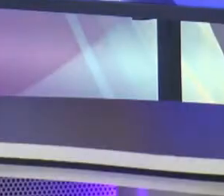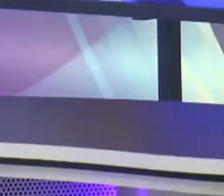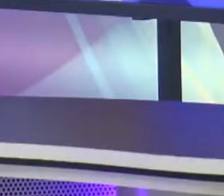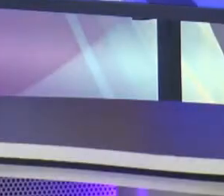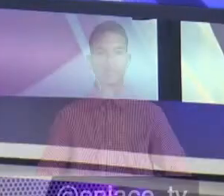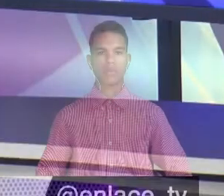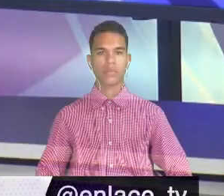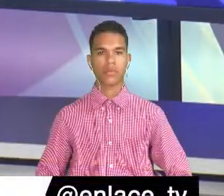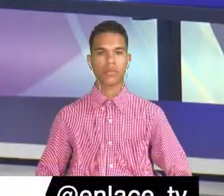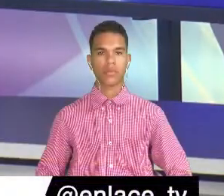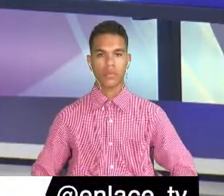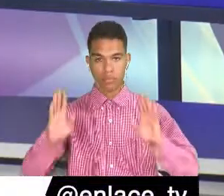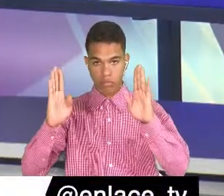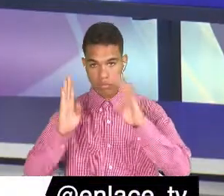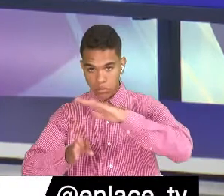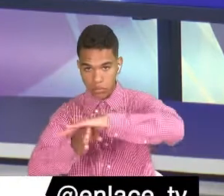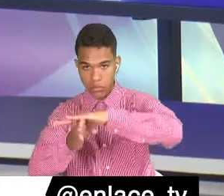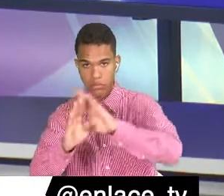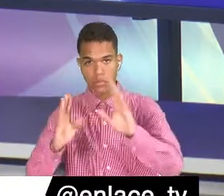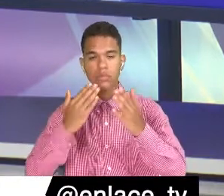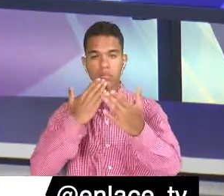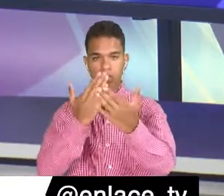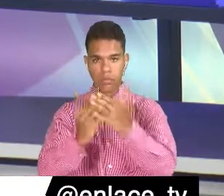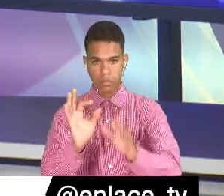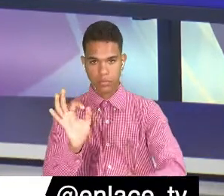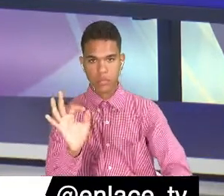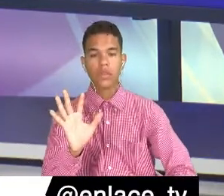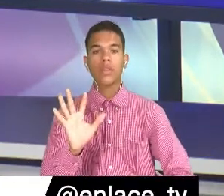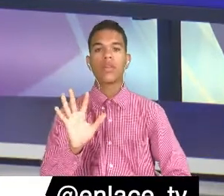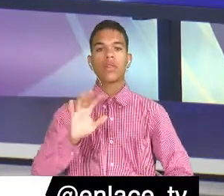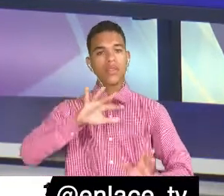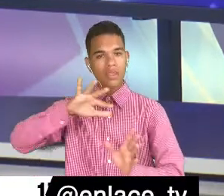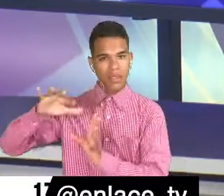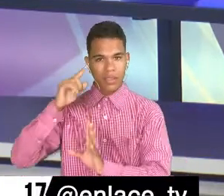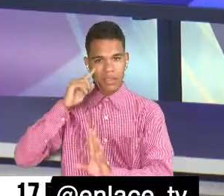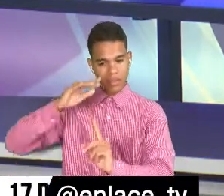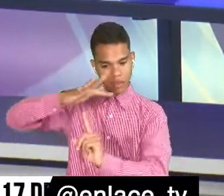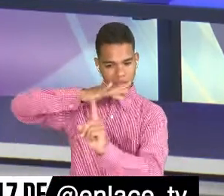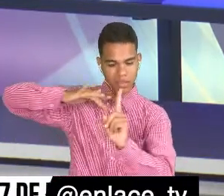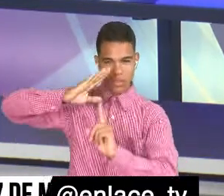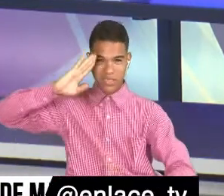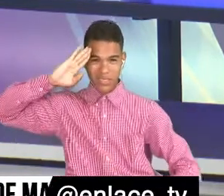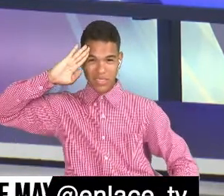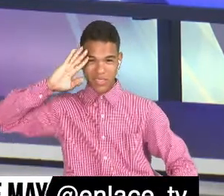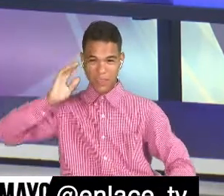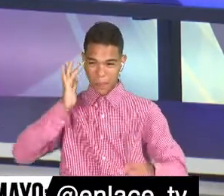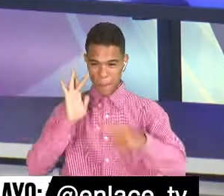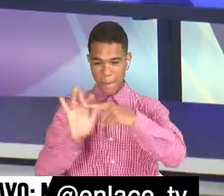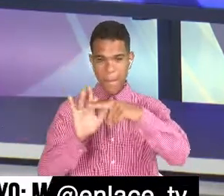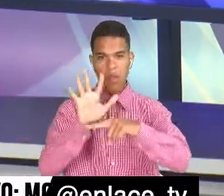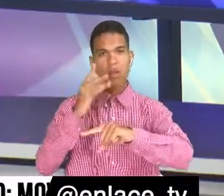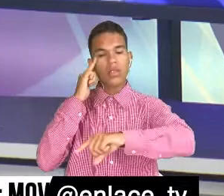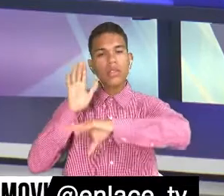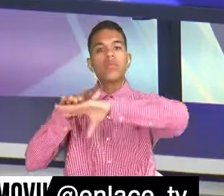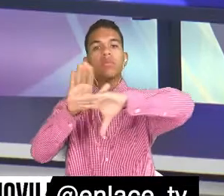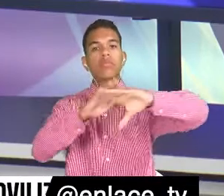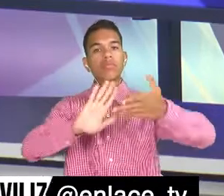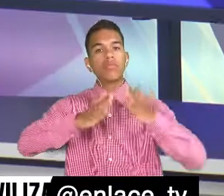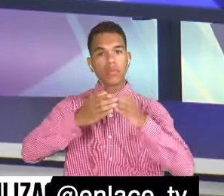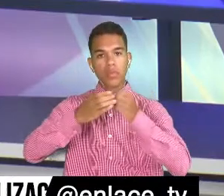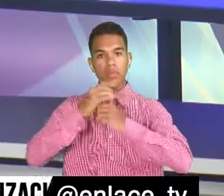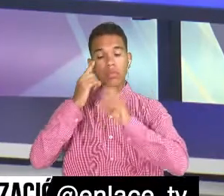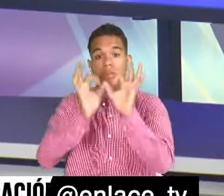Gracias por continuar con nosotros en Enlace Noticias. Autoridades ambientales recomiendan a la ciudadanía sobre la importancia de no consumir en